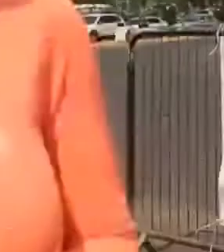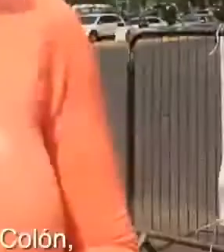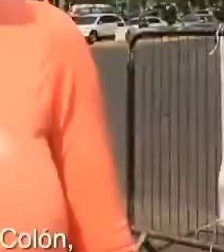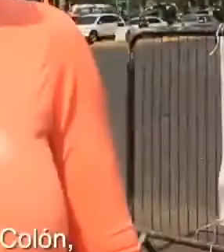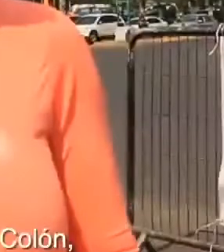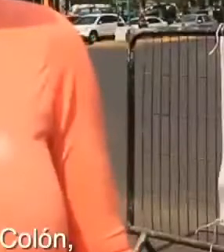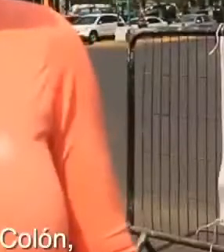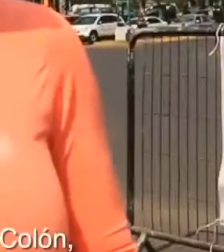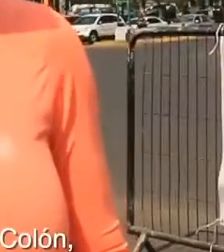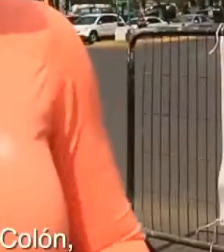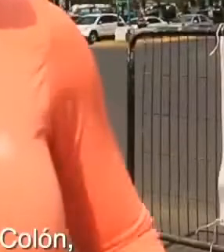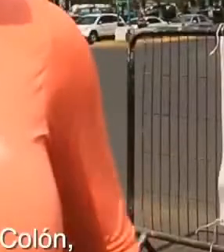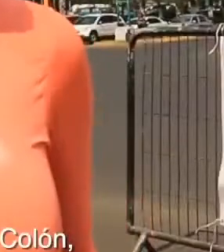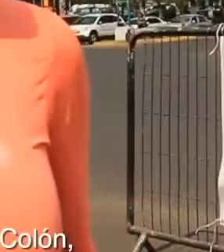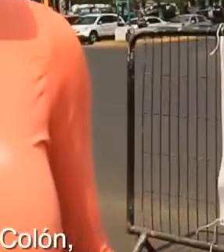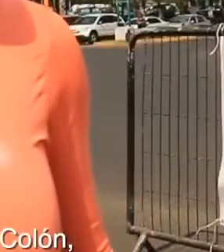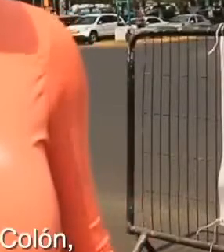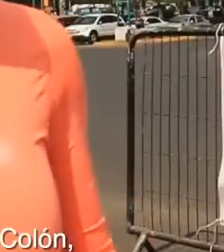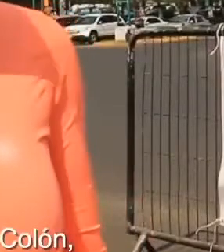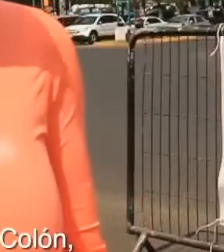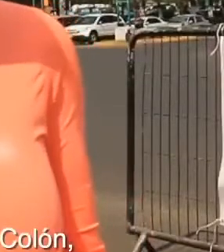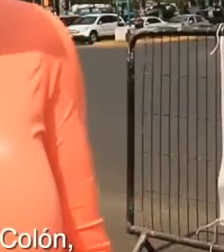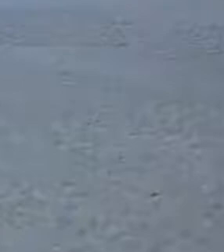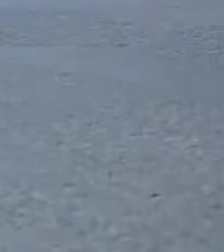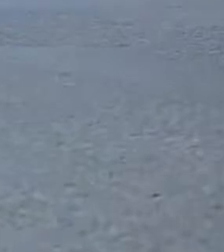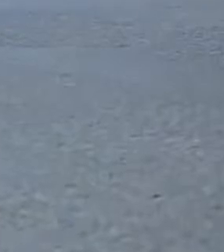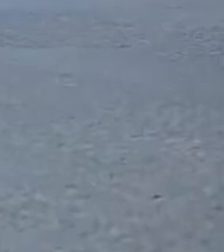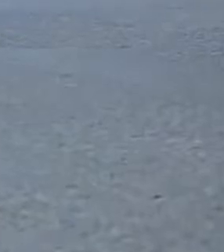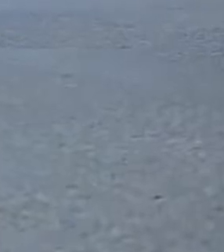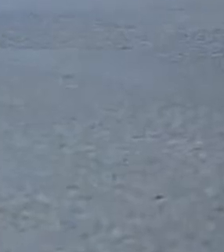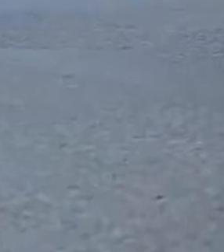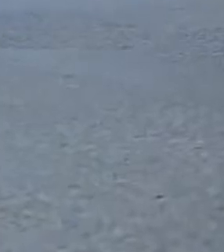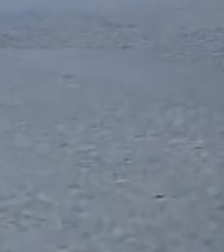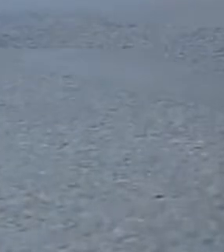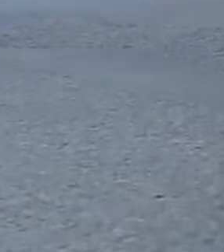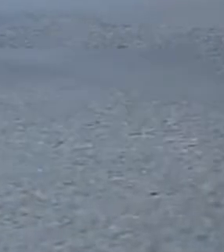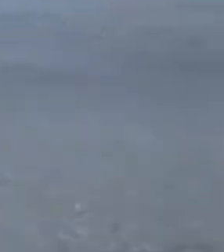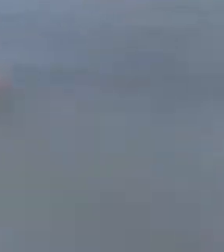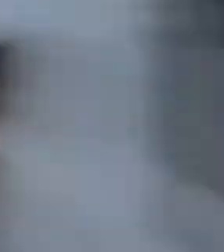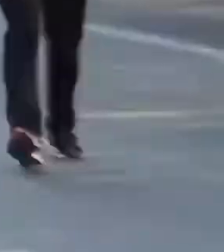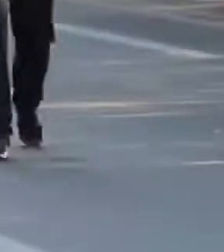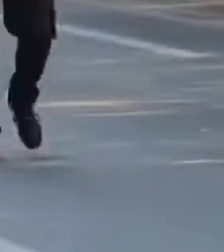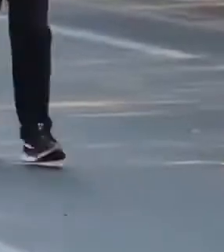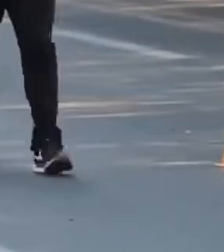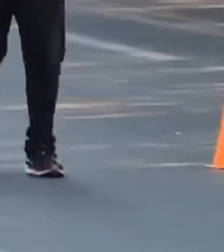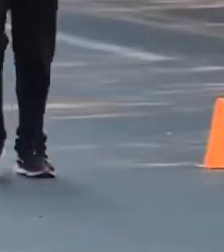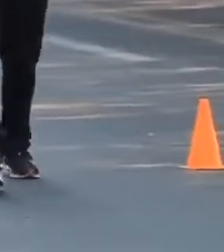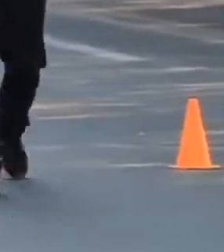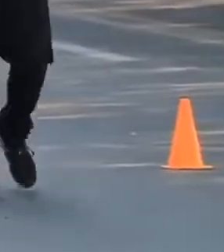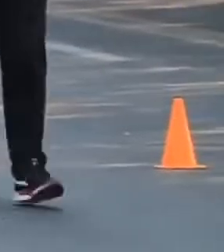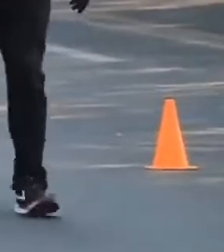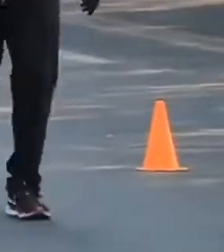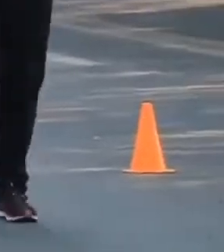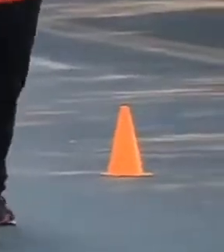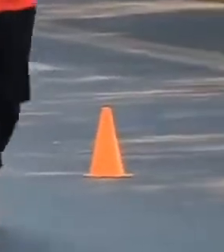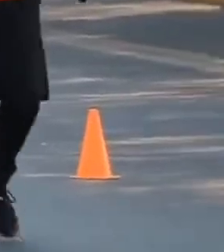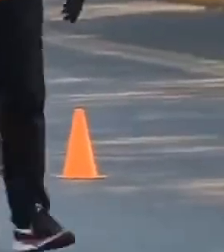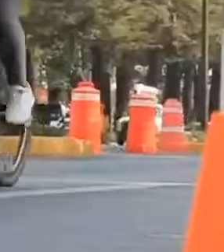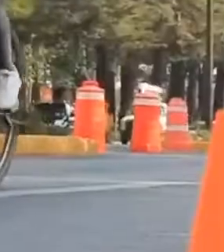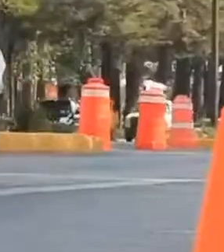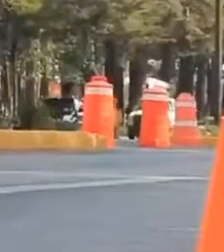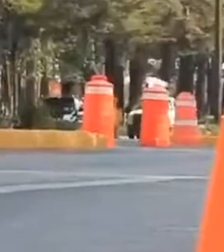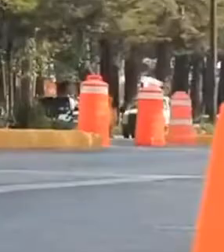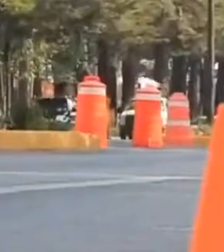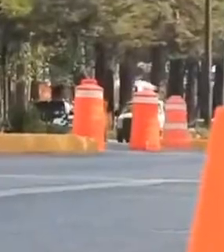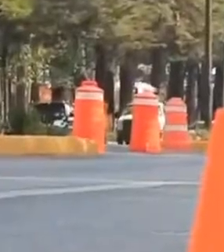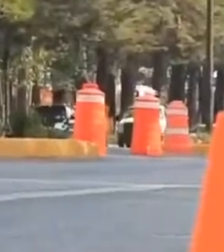Y qué más que poder disfrutar otra vez de Paseo Colón, de las actividades, de ver a los amigos, de otra vez estar